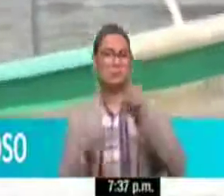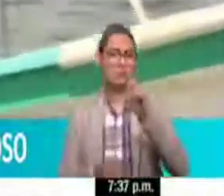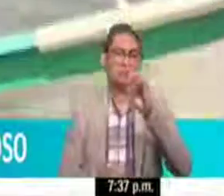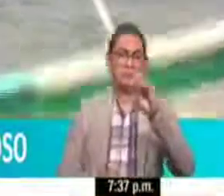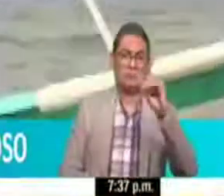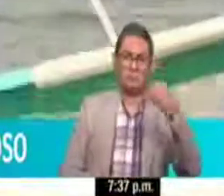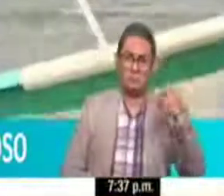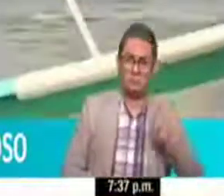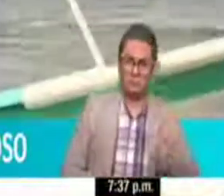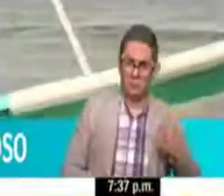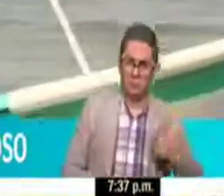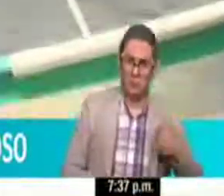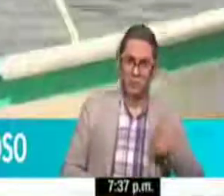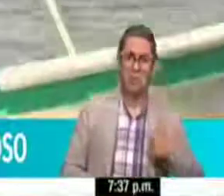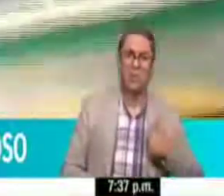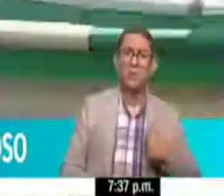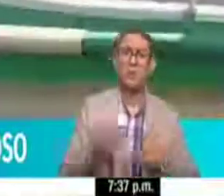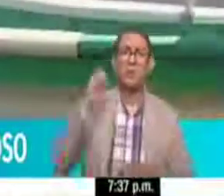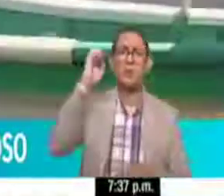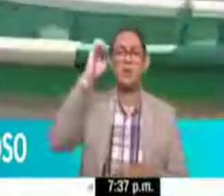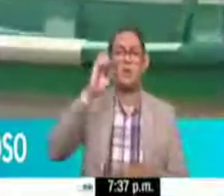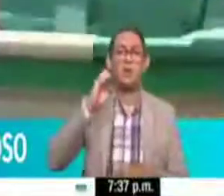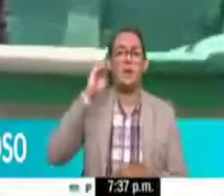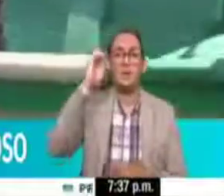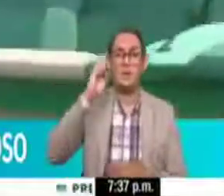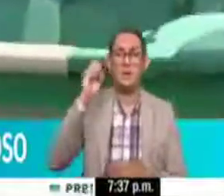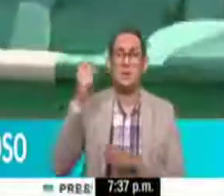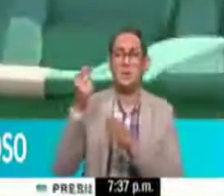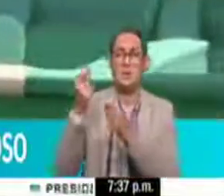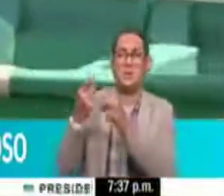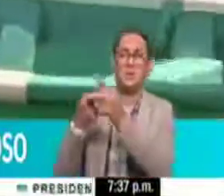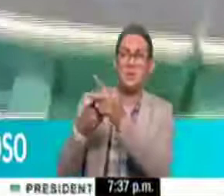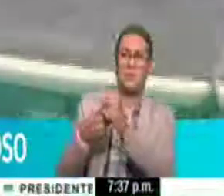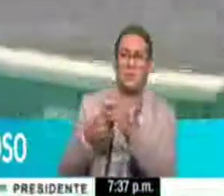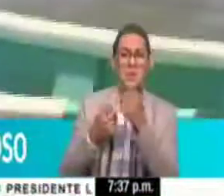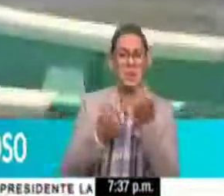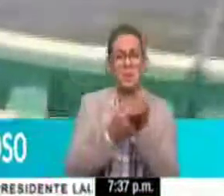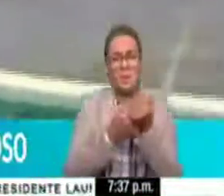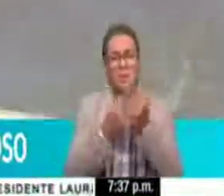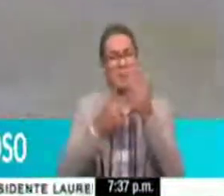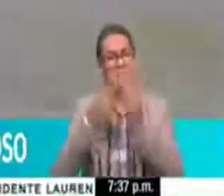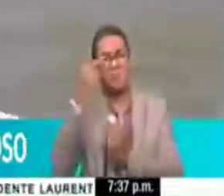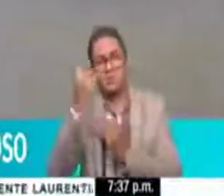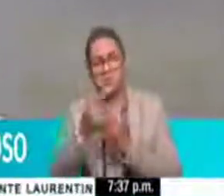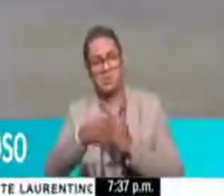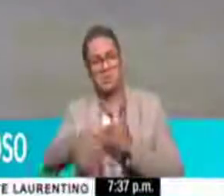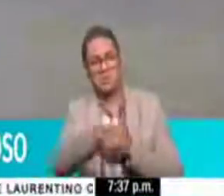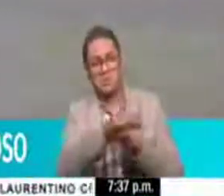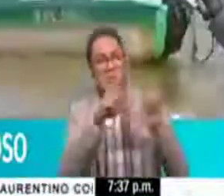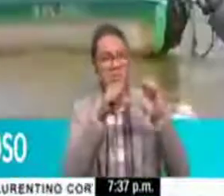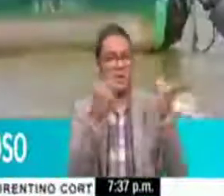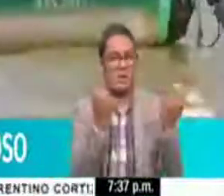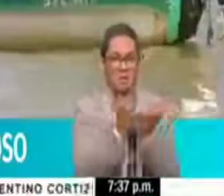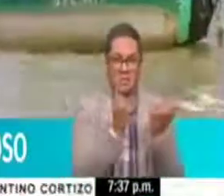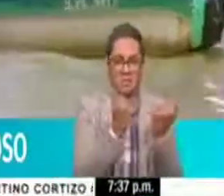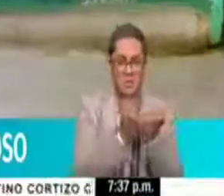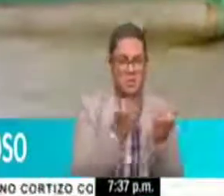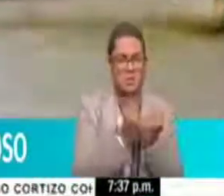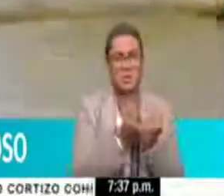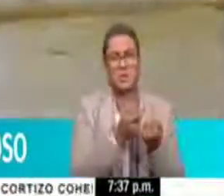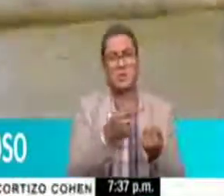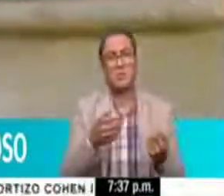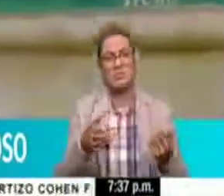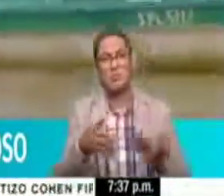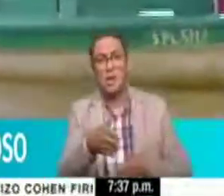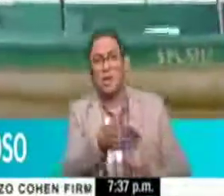proyecto financiado por la Unión Europea, promoviendo la igualdad de género en organizaciones pesqueras del Golfo de Montijo, con el